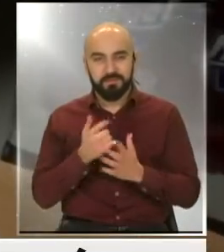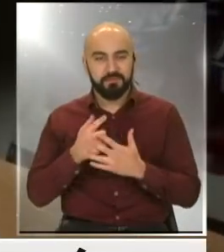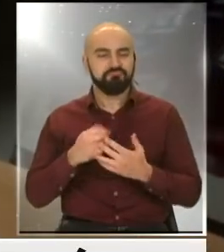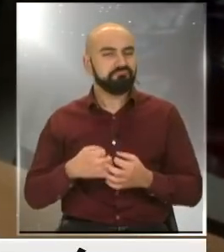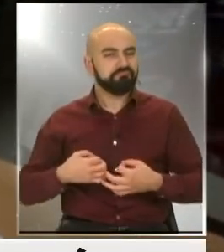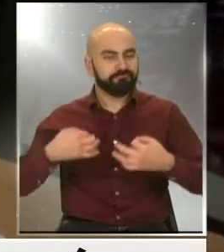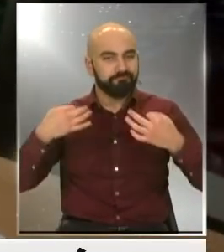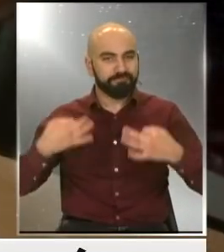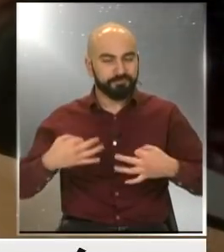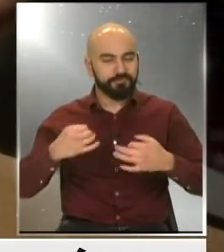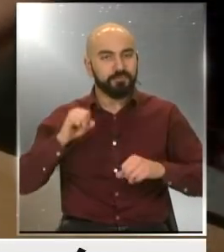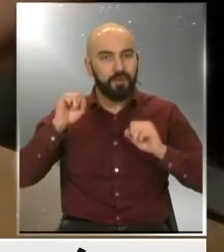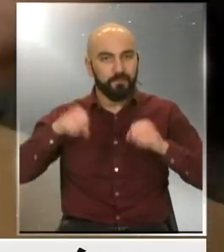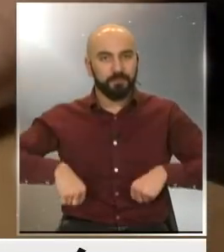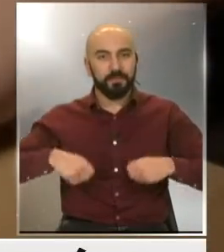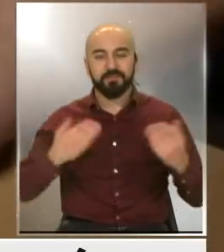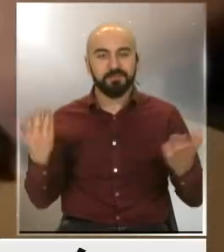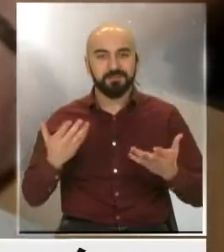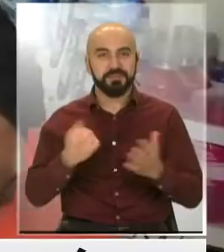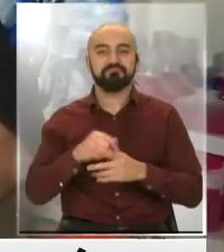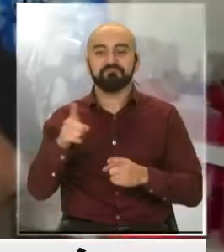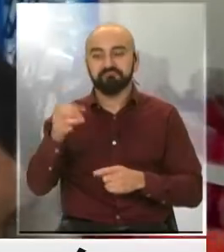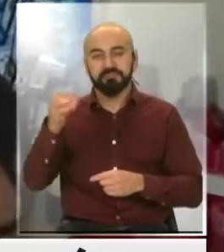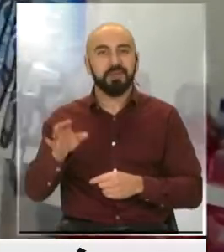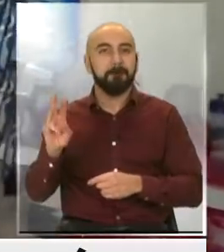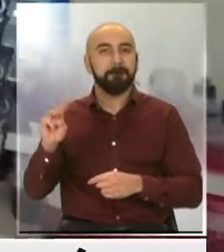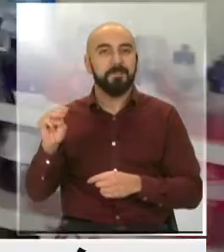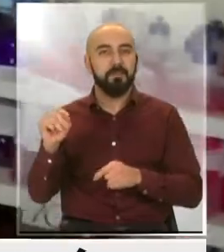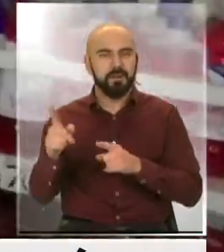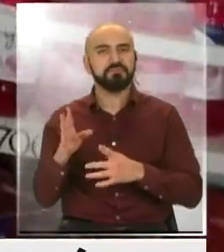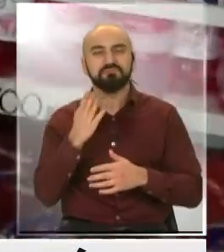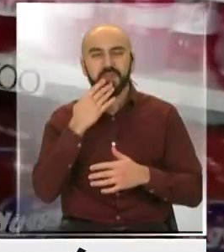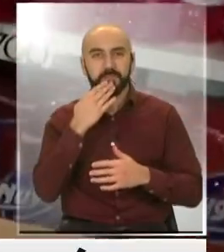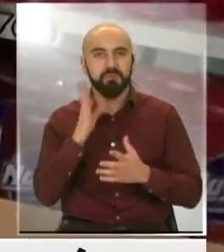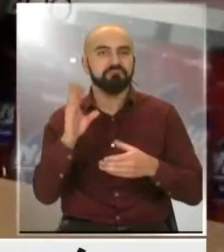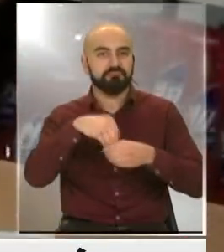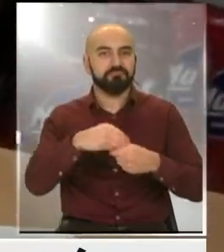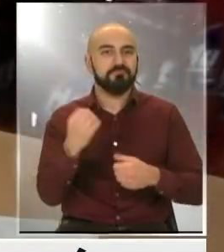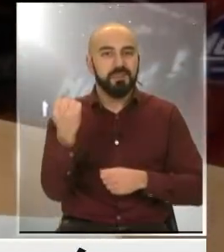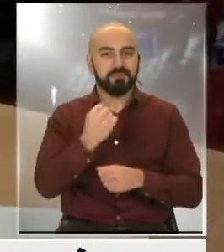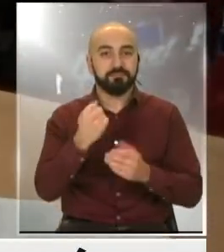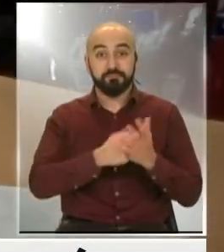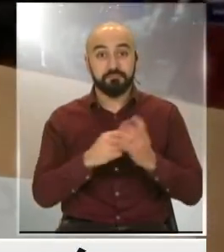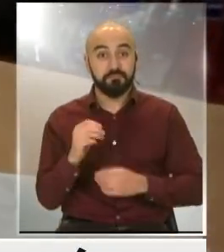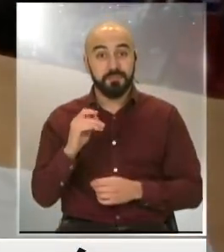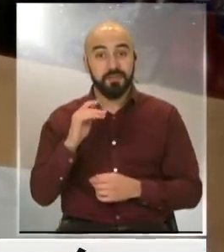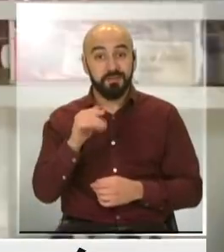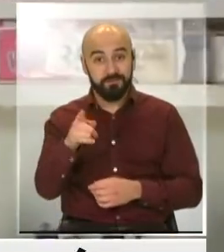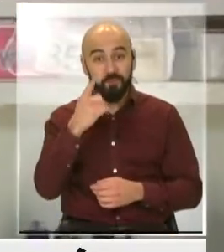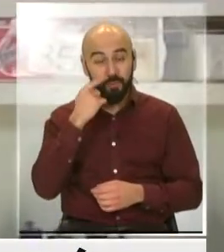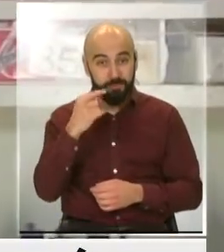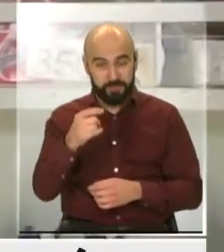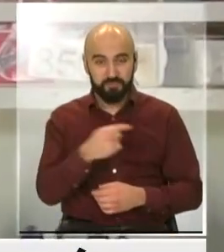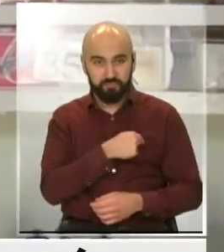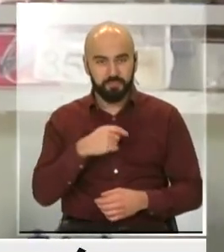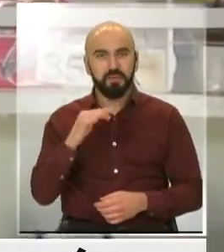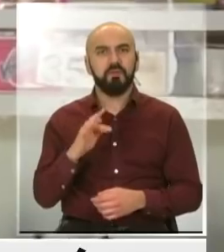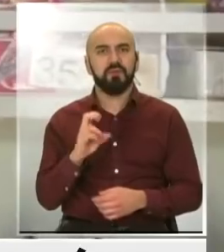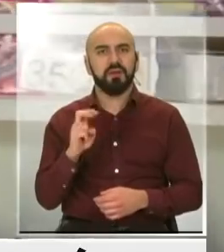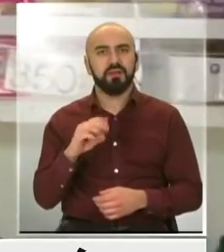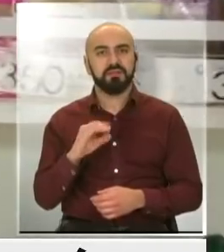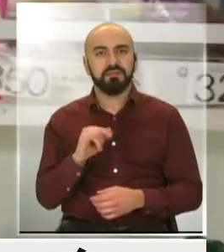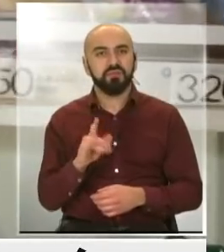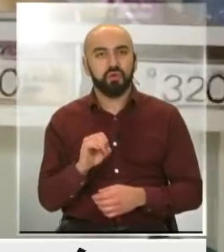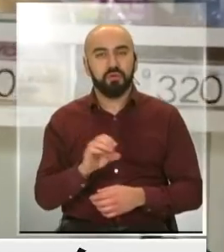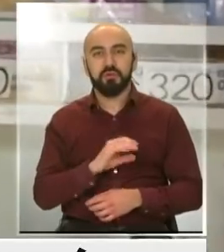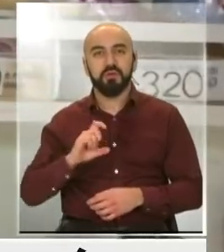certezas de la participación directa de la madre de Ámbar en su muerte. Francisco Gaona recuerda como si fuese ayer ese 30